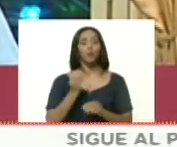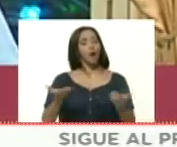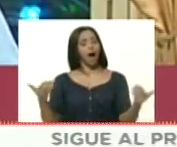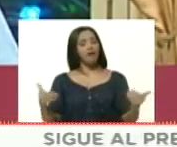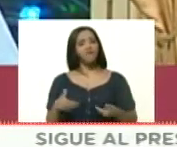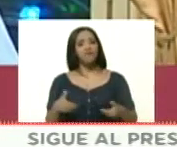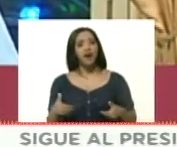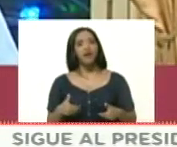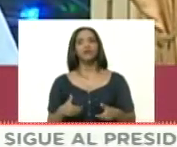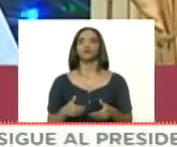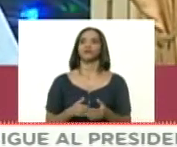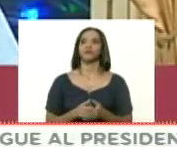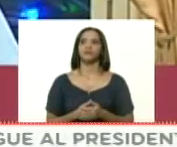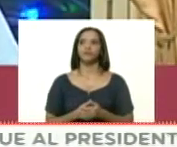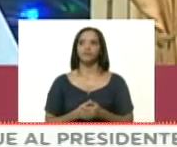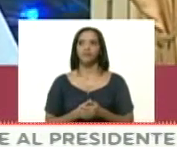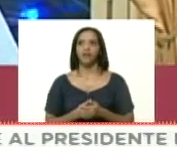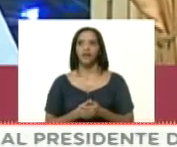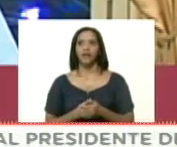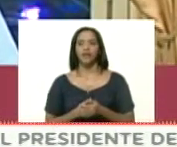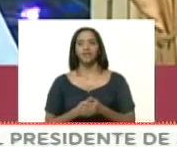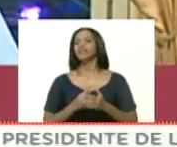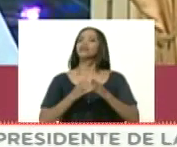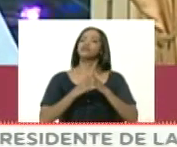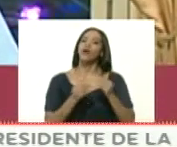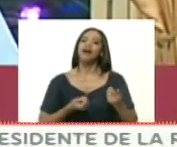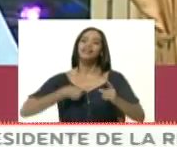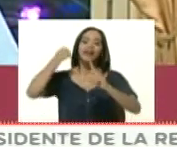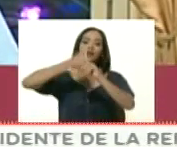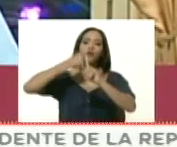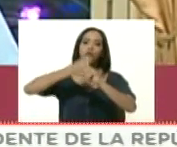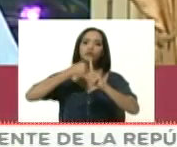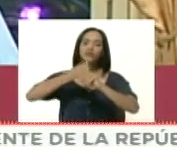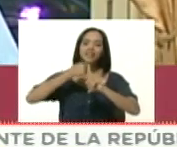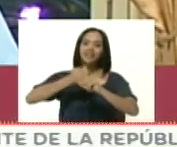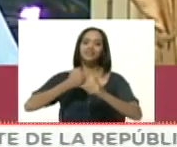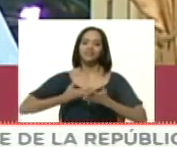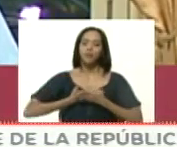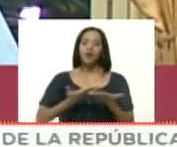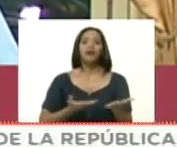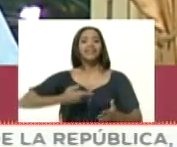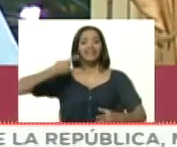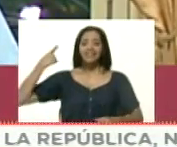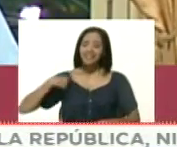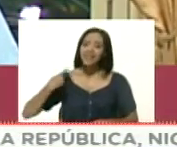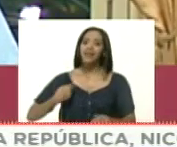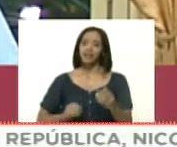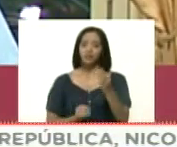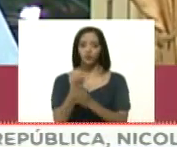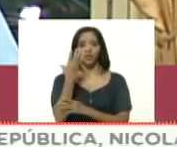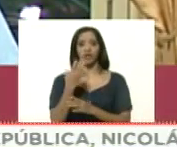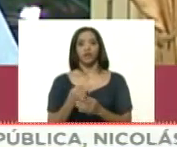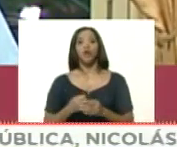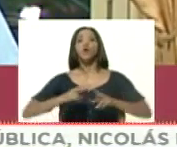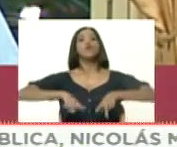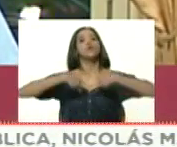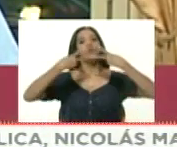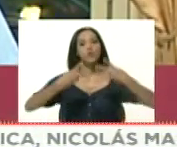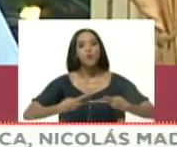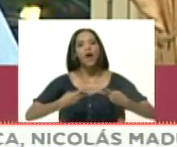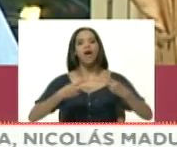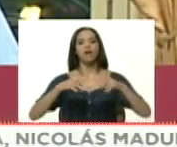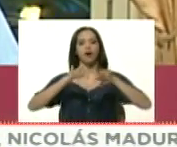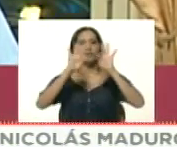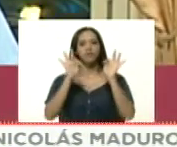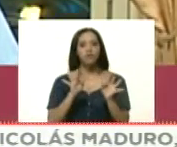esfuerzo de todas estas luchas que estamos dando, tiene que surgir un nuevo aparato